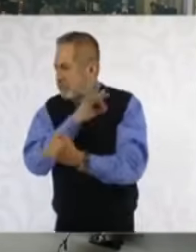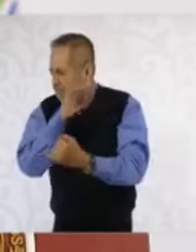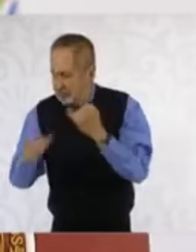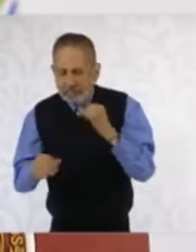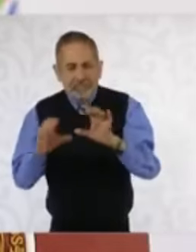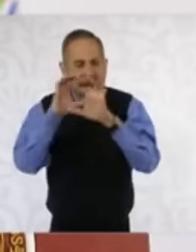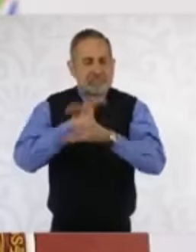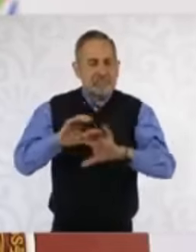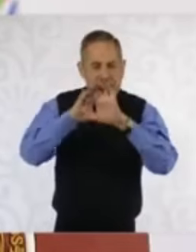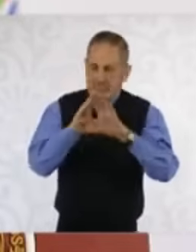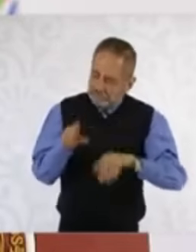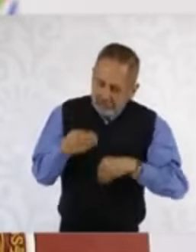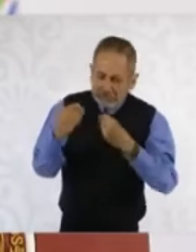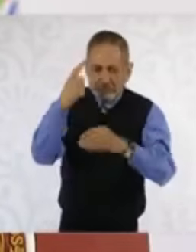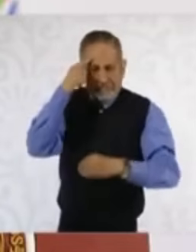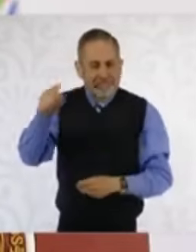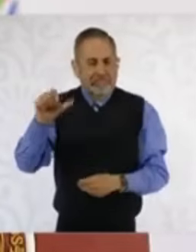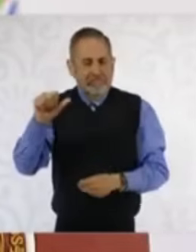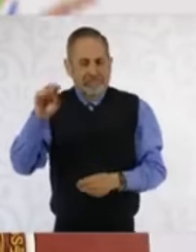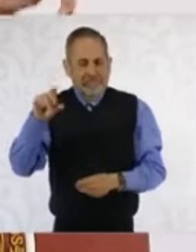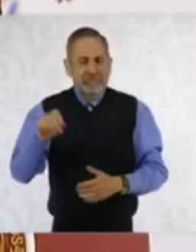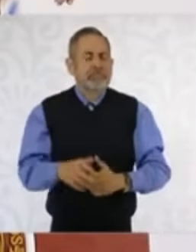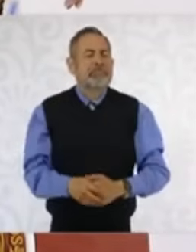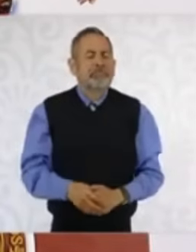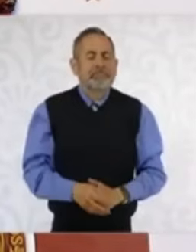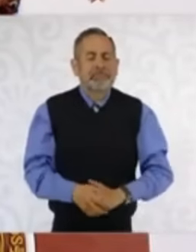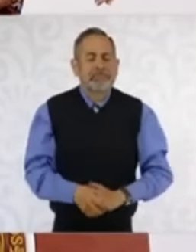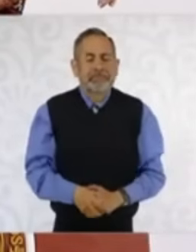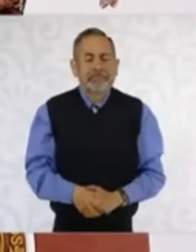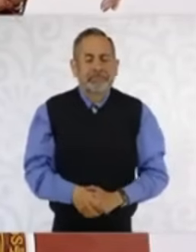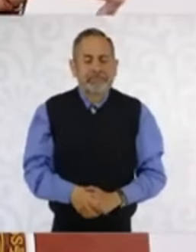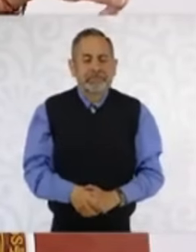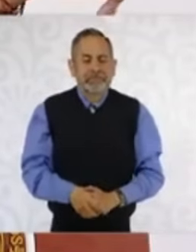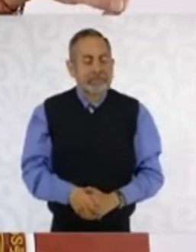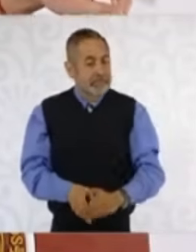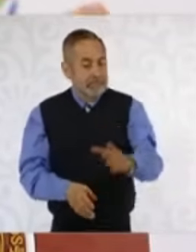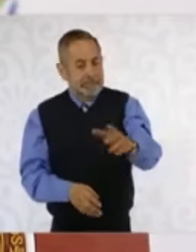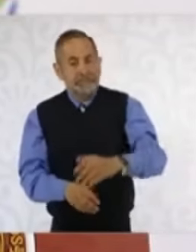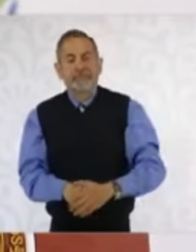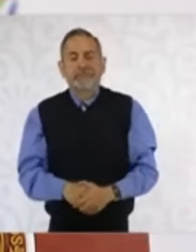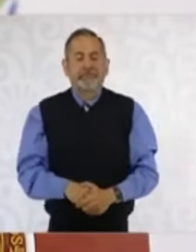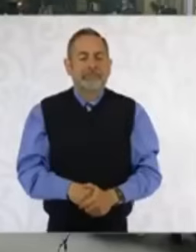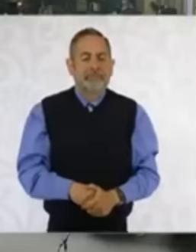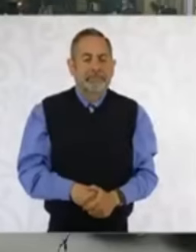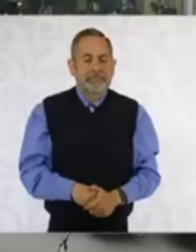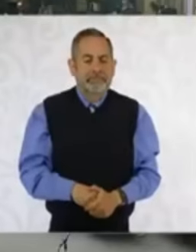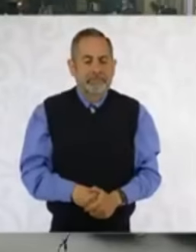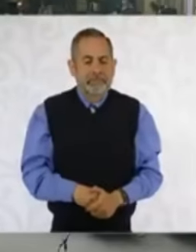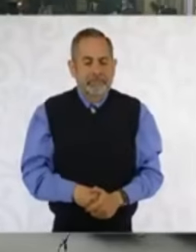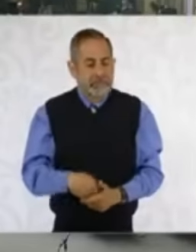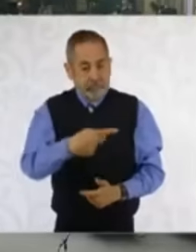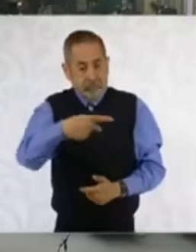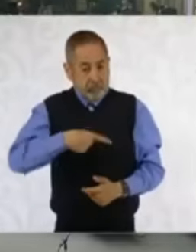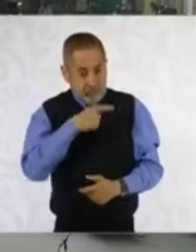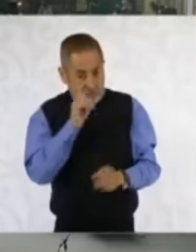la conferencia. A ver, por acá adelante, porque acá verá acá que no han preguntado